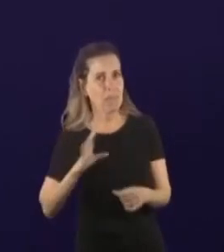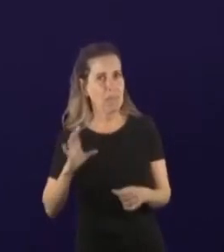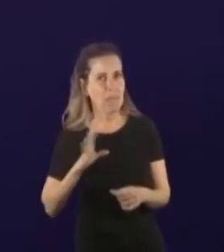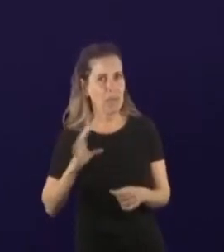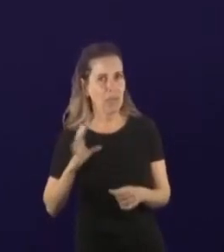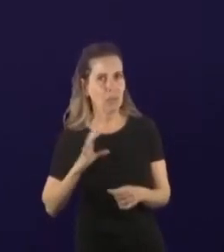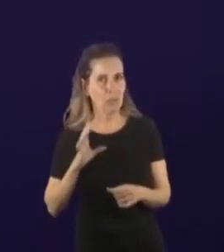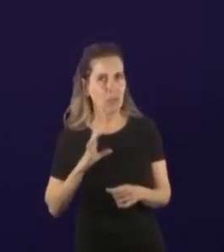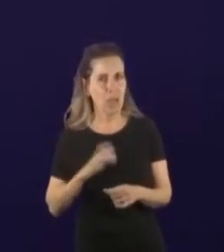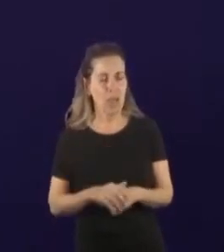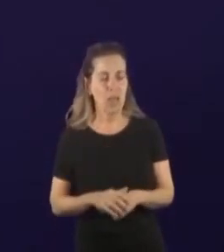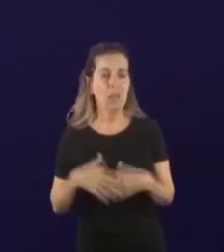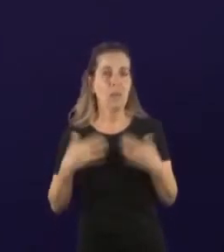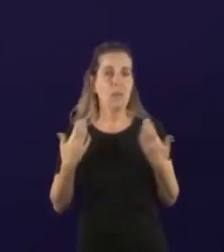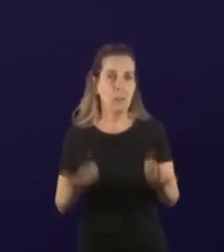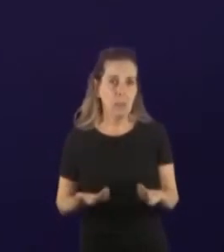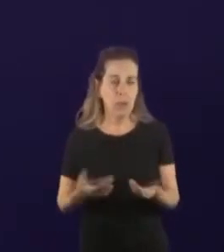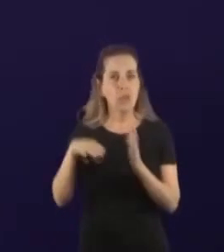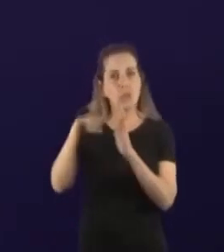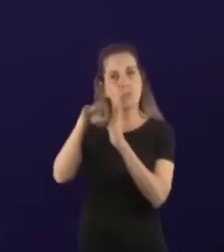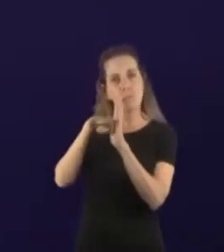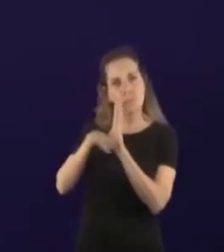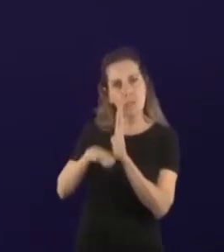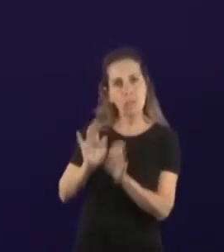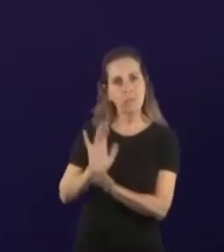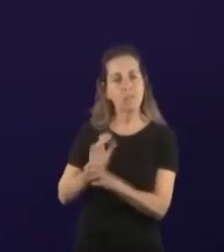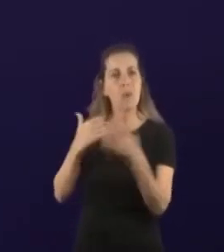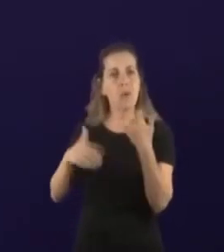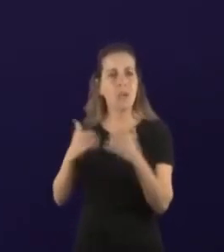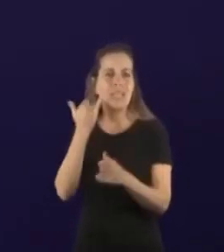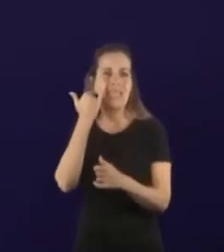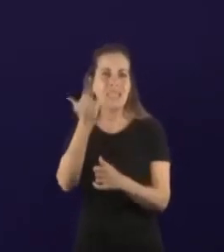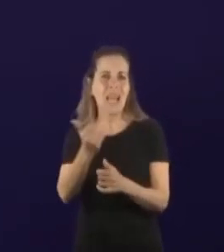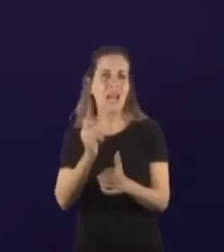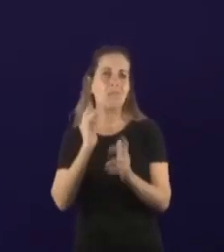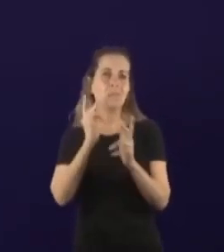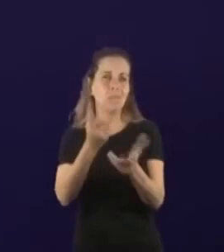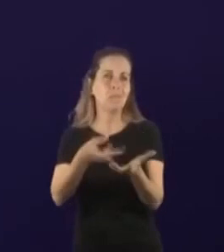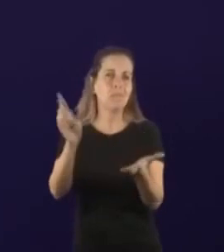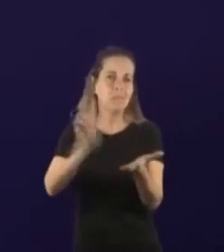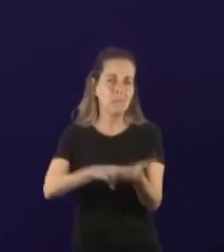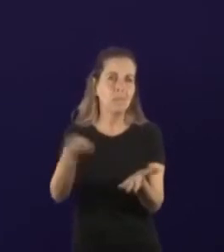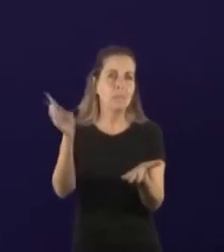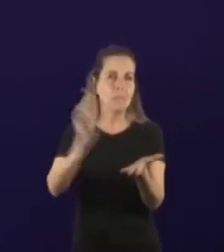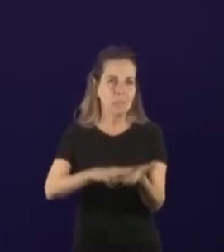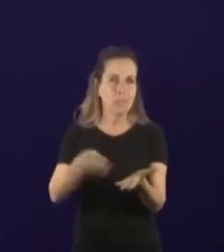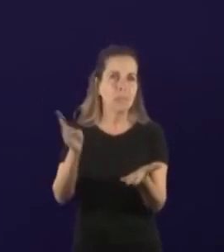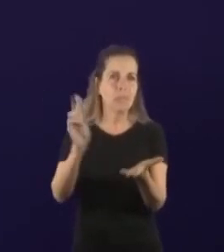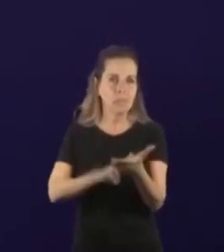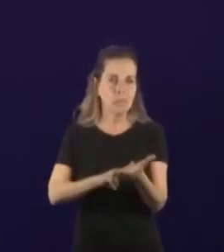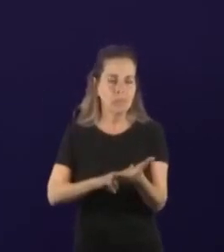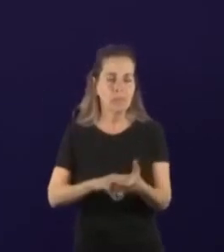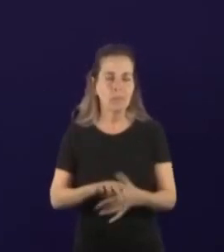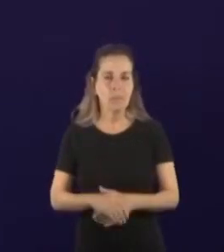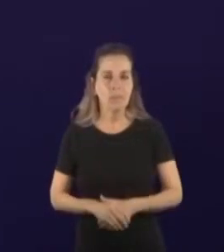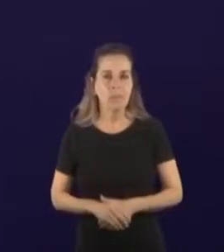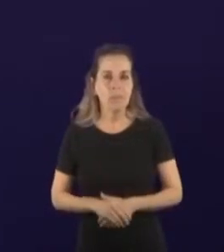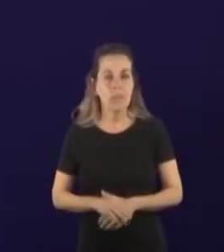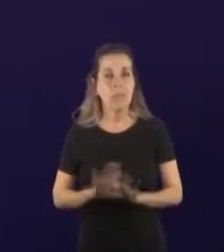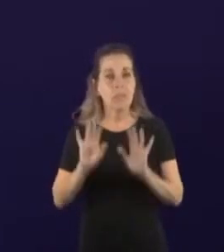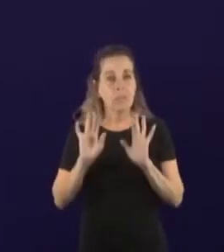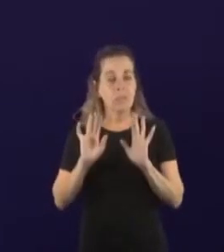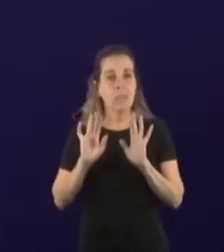estas Este paquete de medidas urgentes como ya lo he repetido hasta el cansancio es